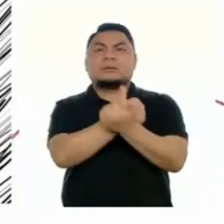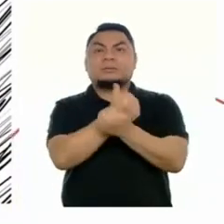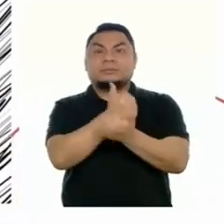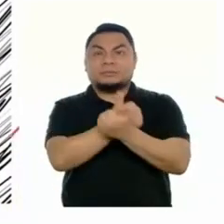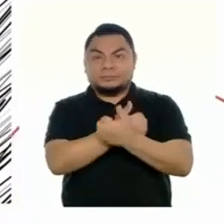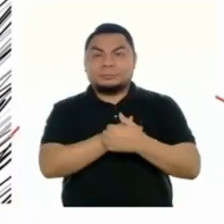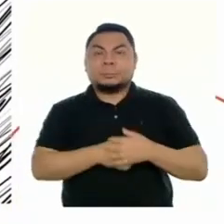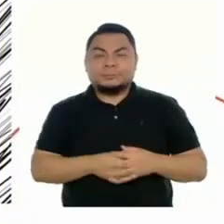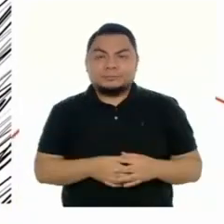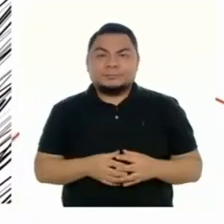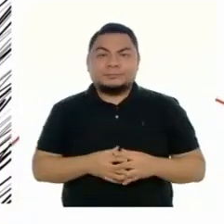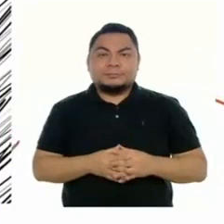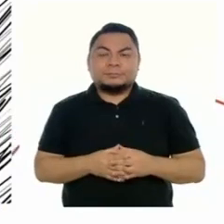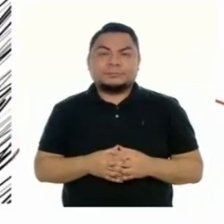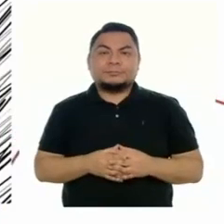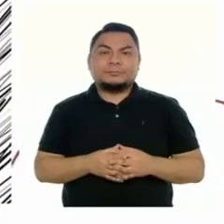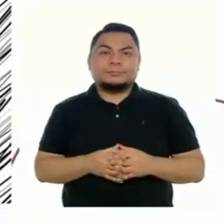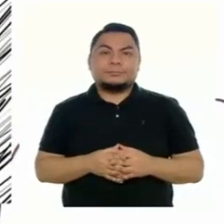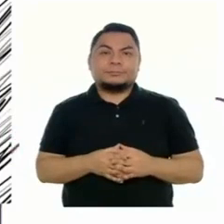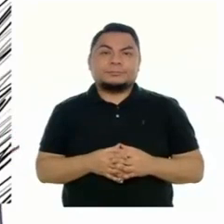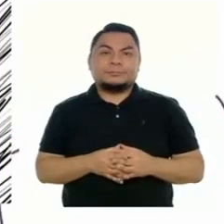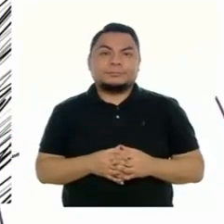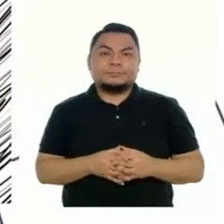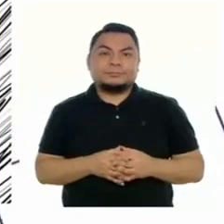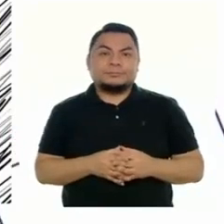Ayacucho.